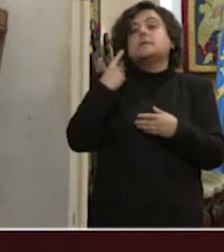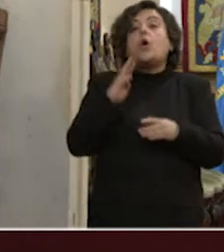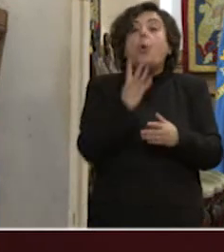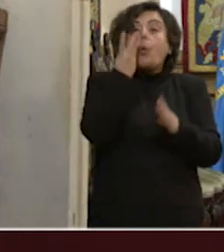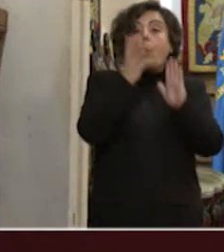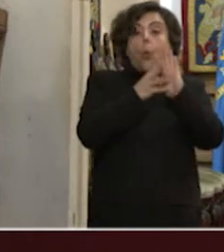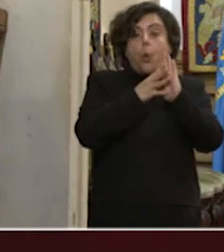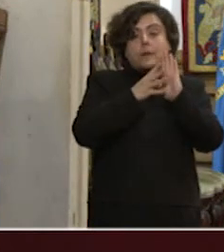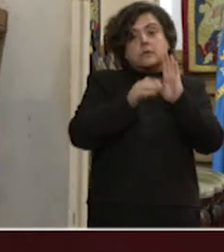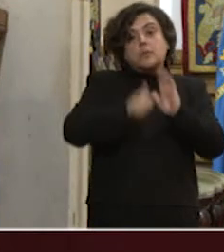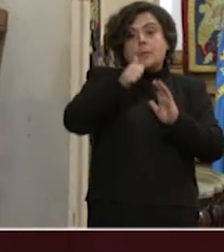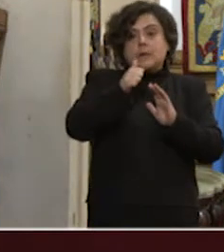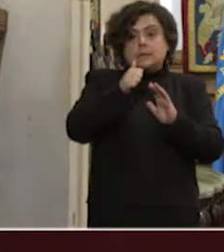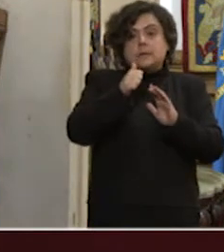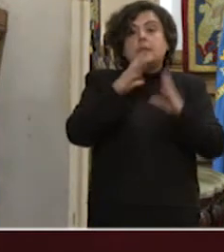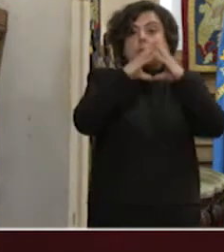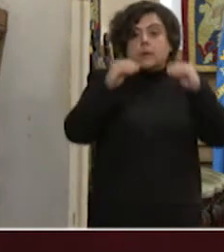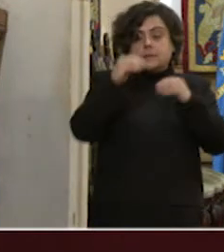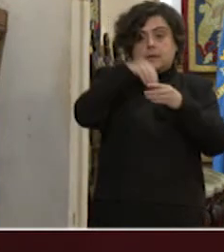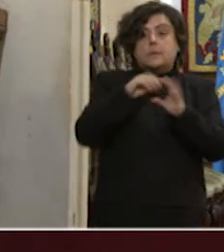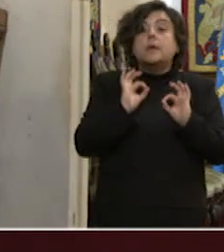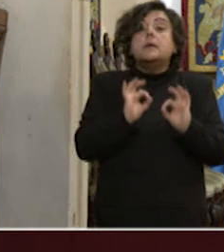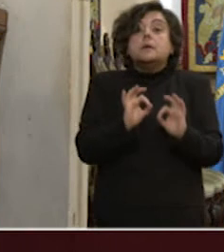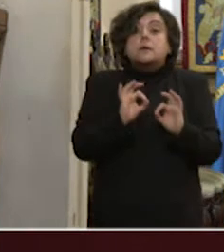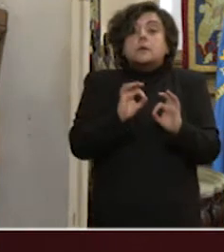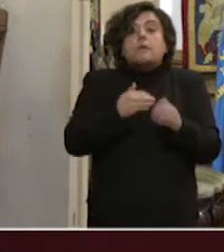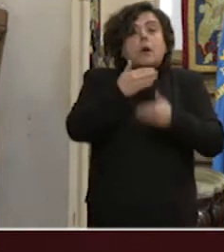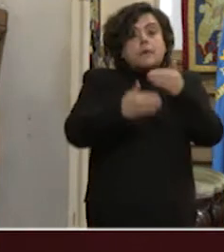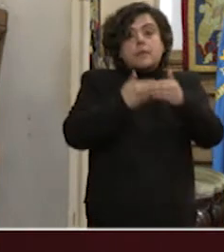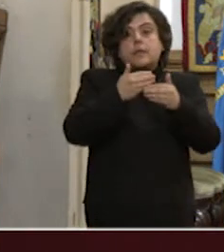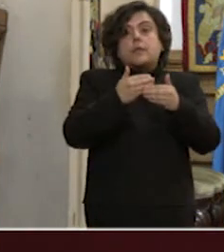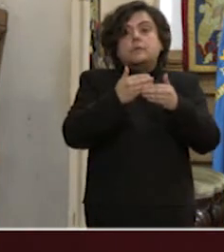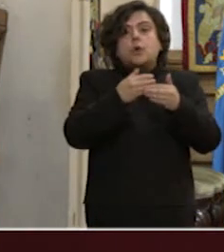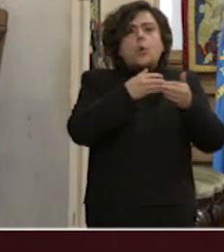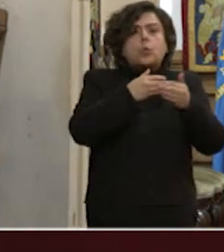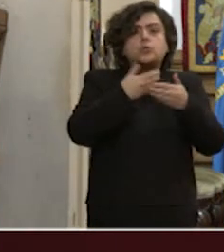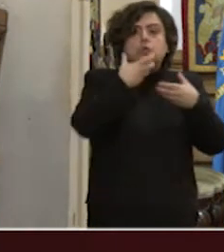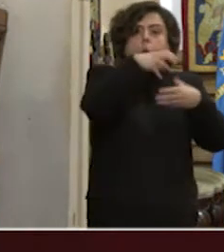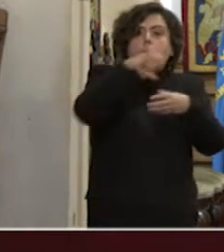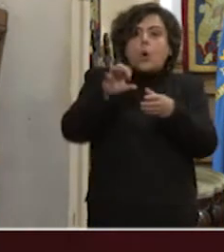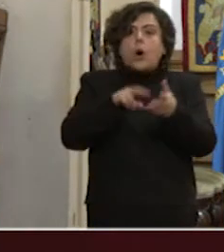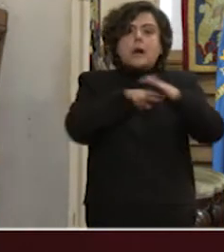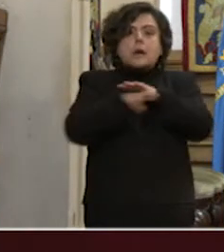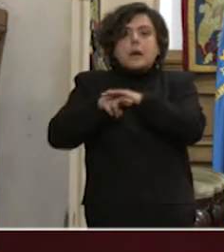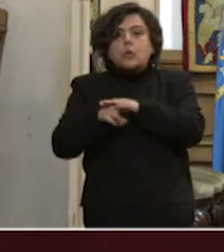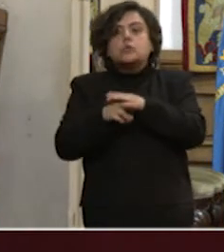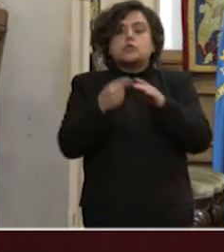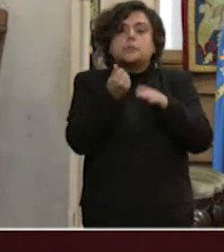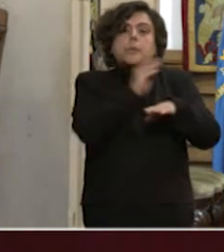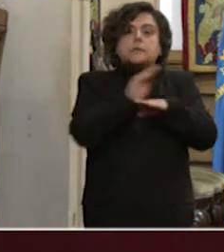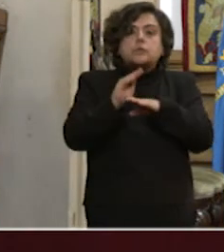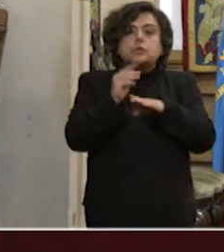XXI. Seguimos avanzando en la descentralización de recursos, incrementando el presupuesto de los centros, departamentos